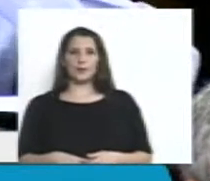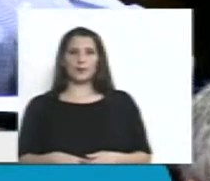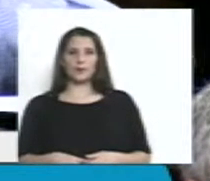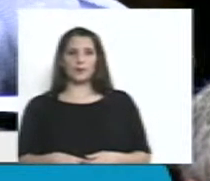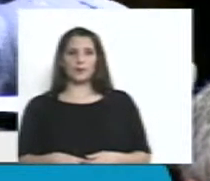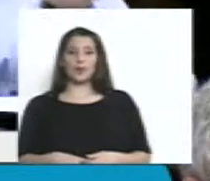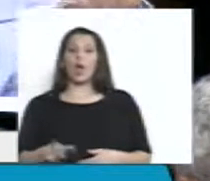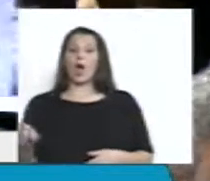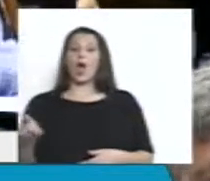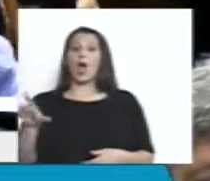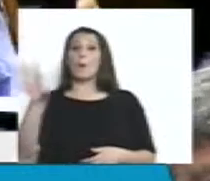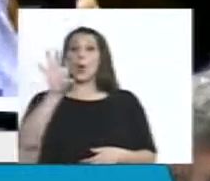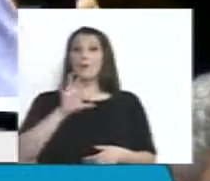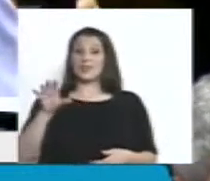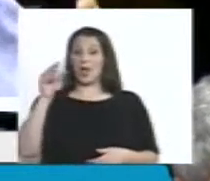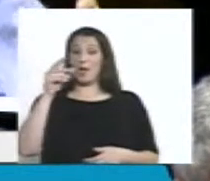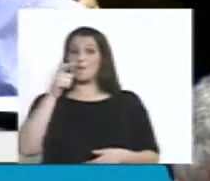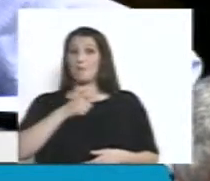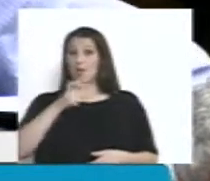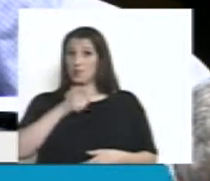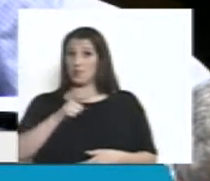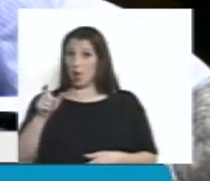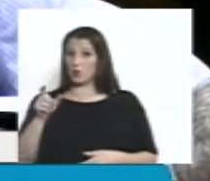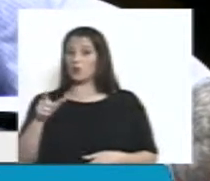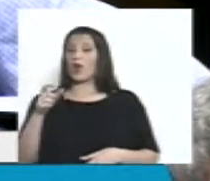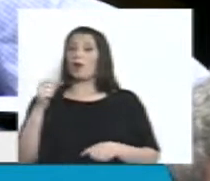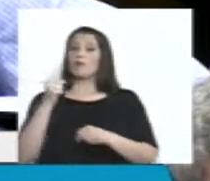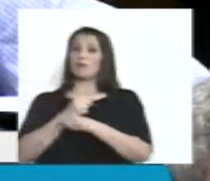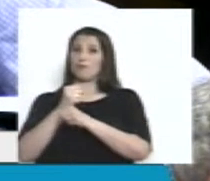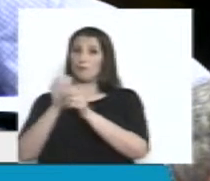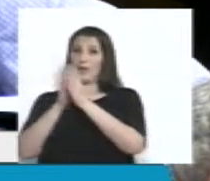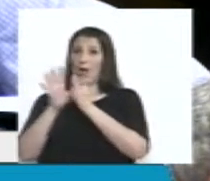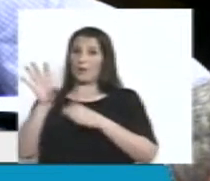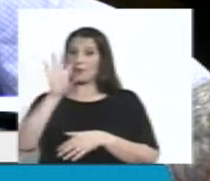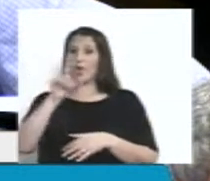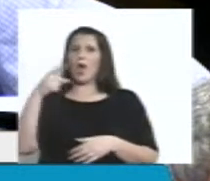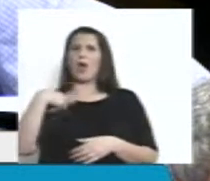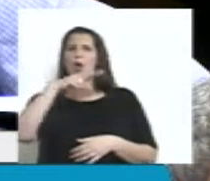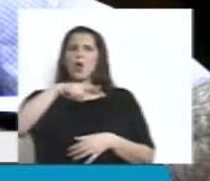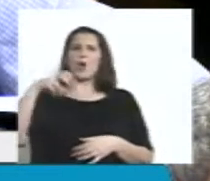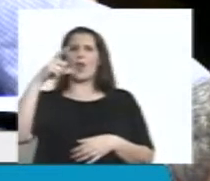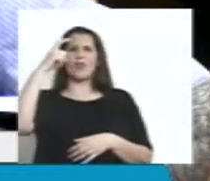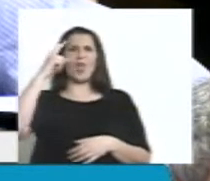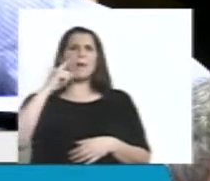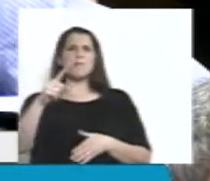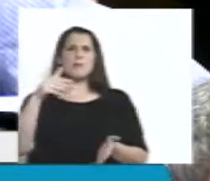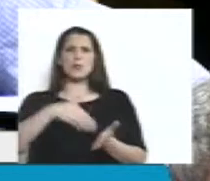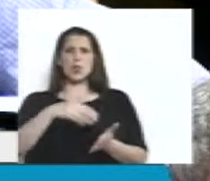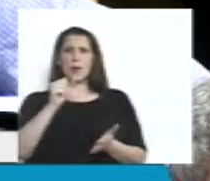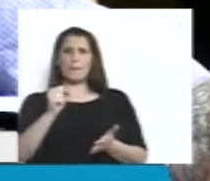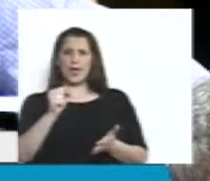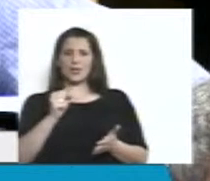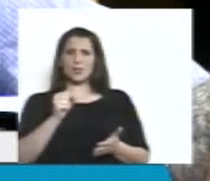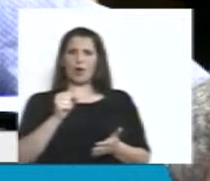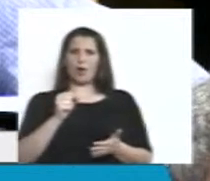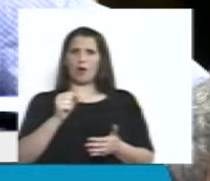La provincia de Mendoza, de coparticipación federal, va a cobrar 10.000 millones de pesos menos que la